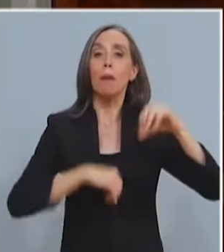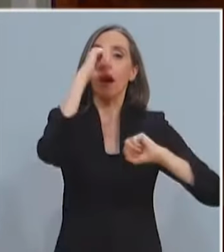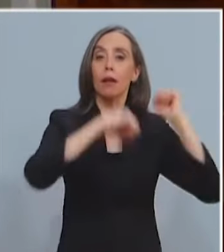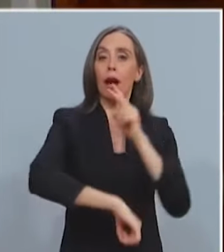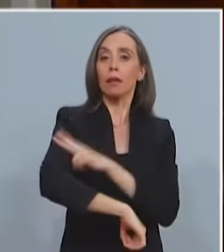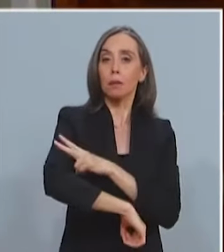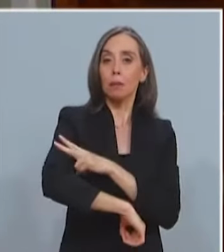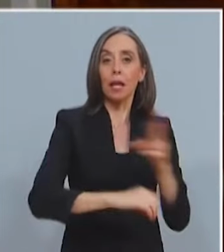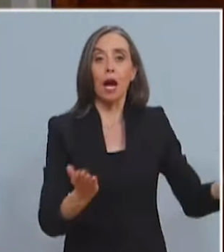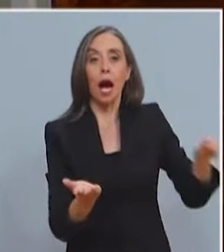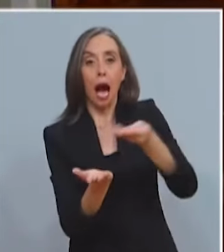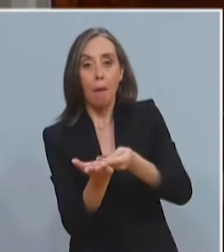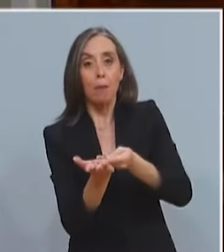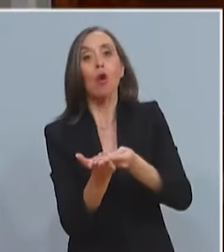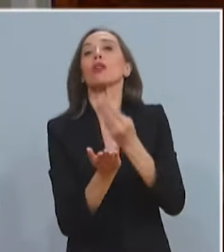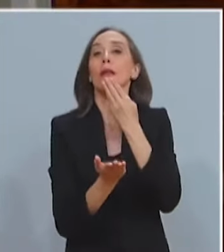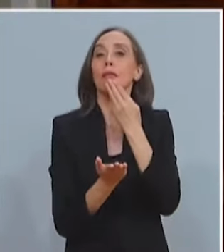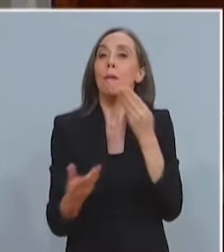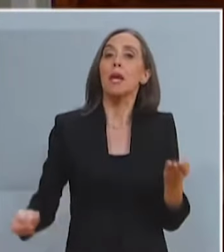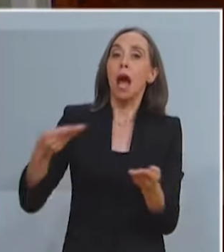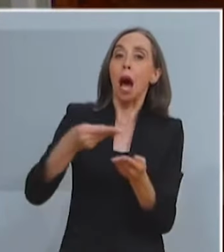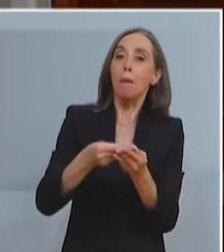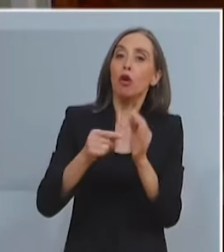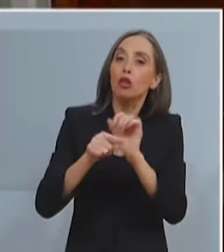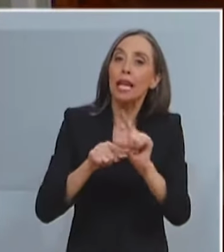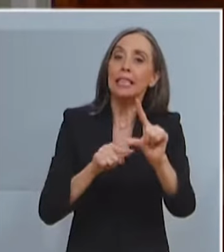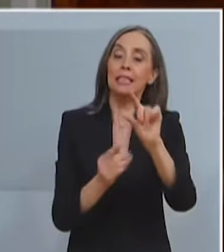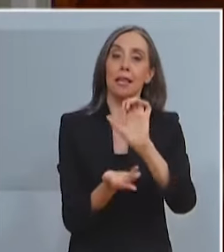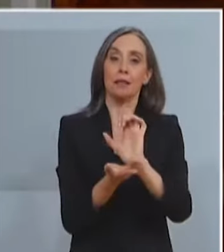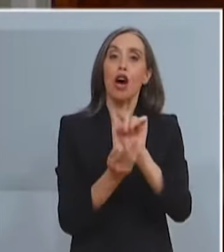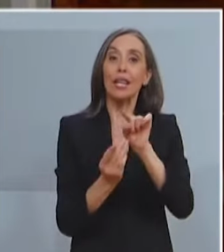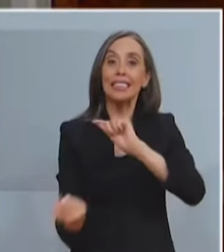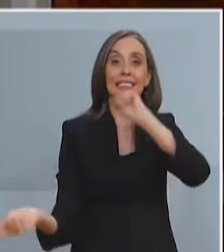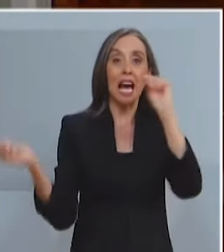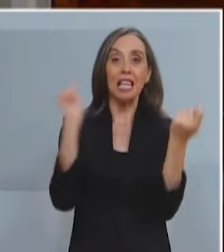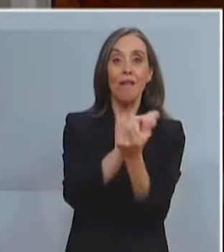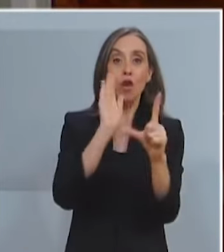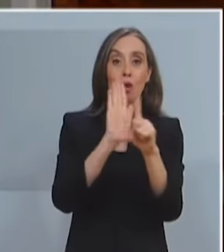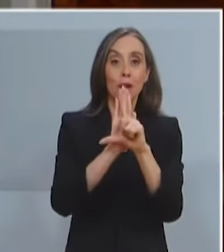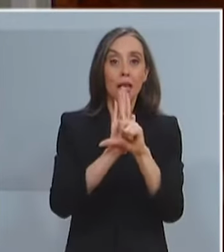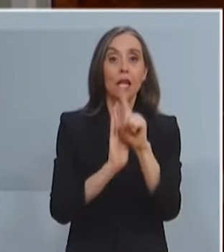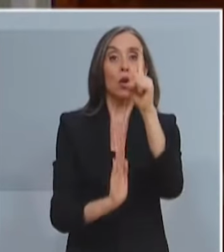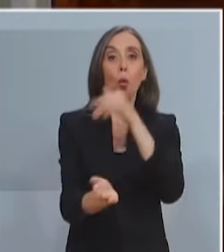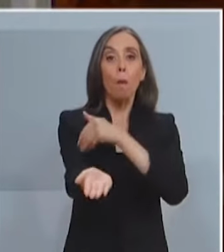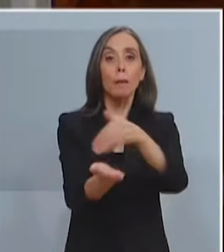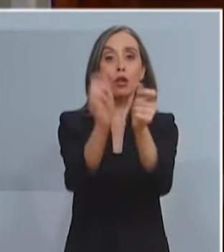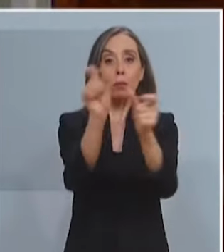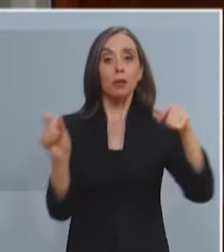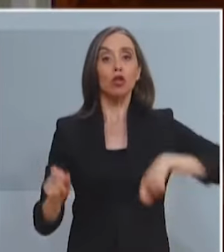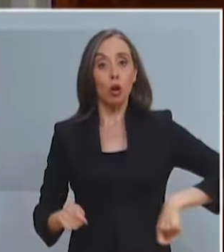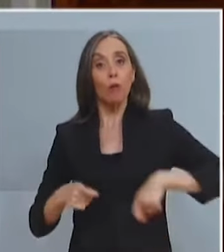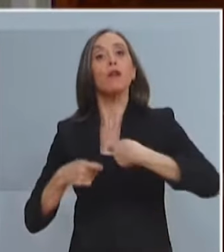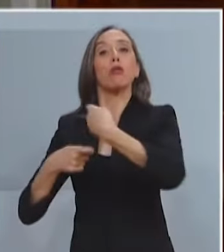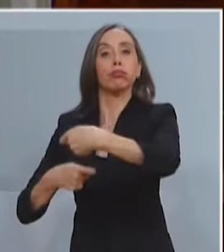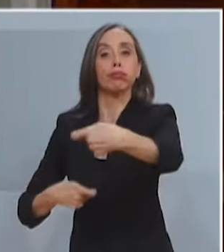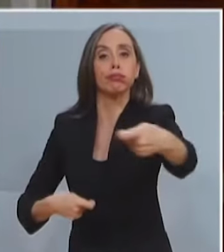también por un aporte inicial del estado esta reforma va a beneficiar a un millón de pensionados